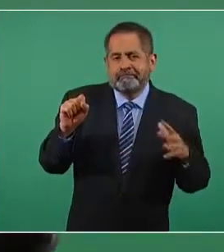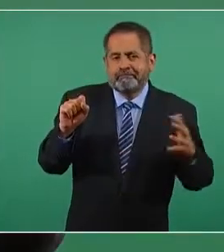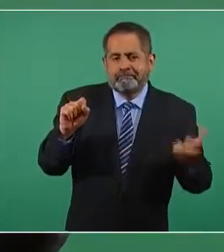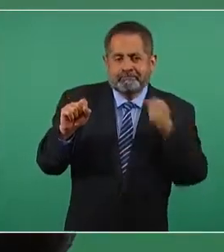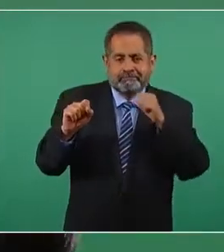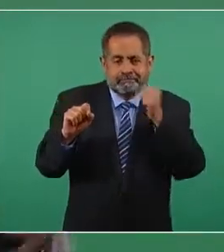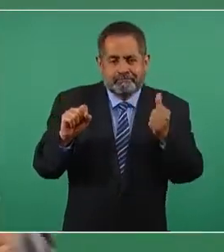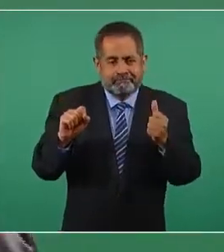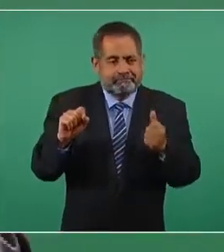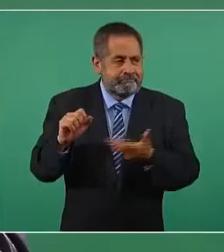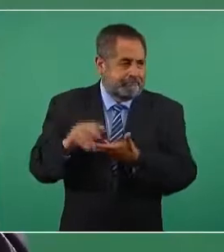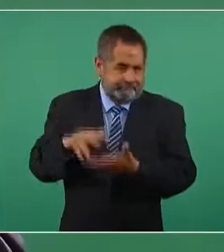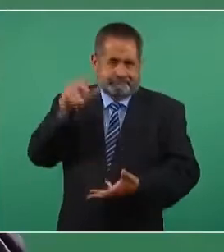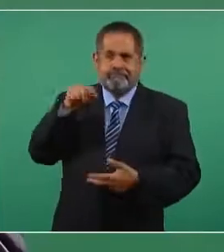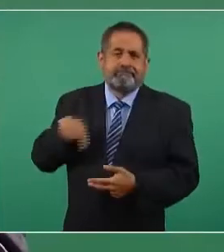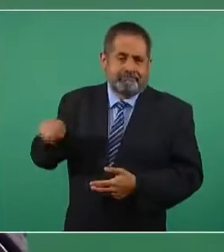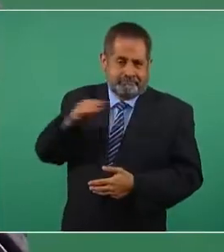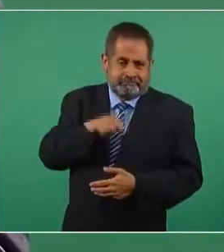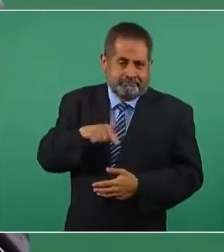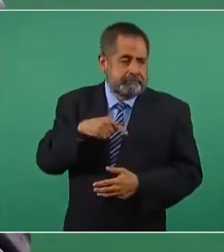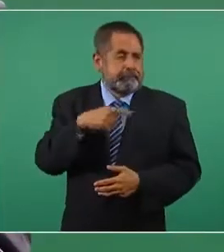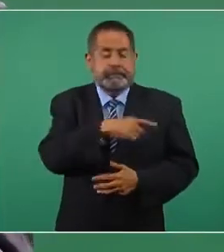ya no les alcanza.